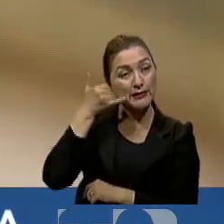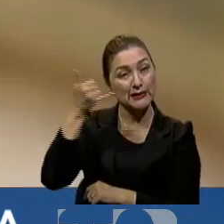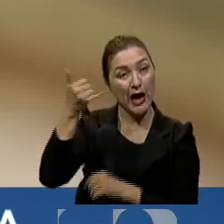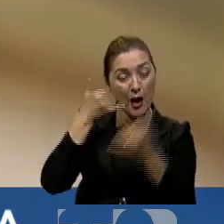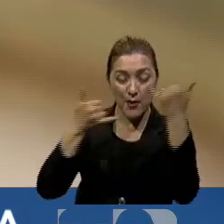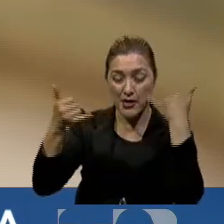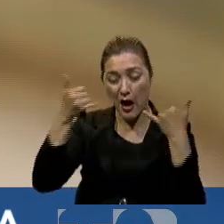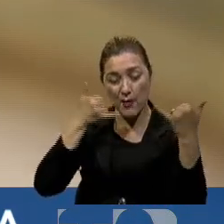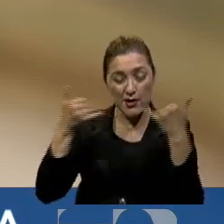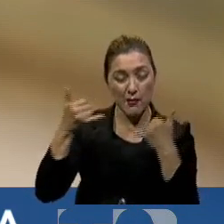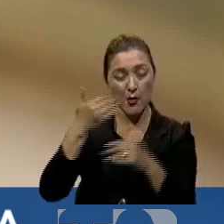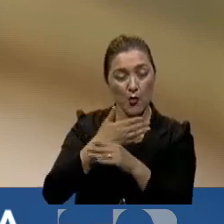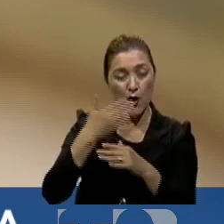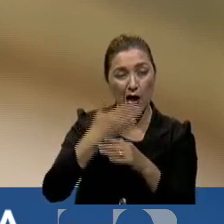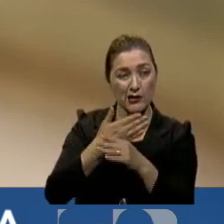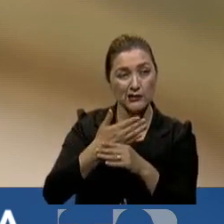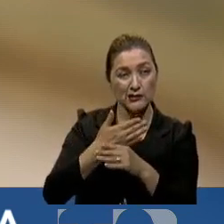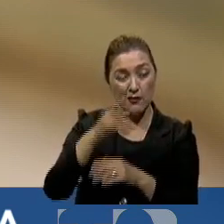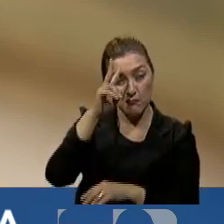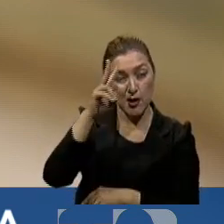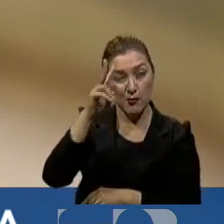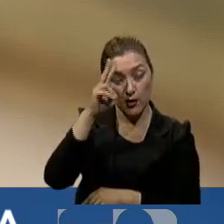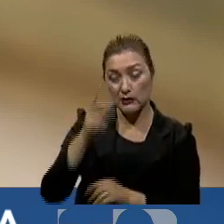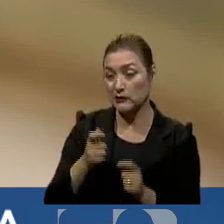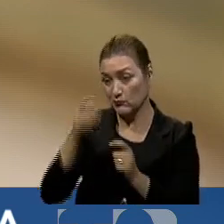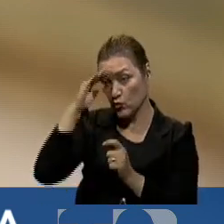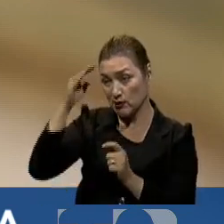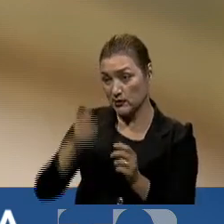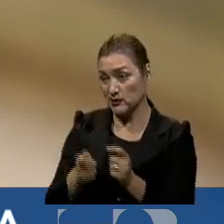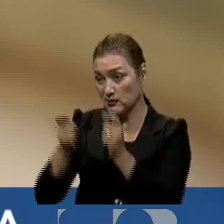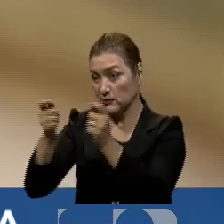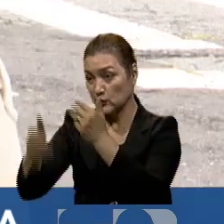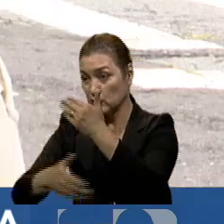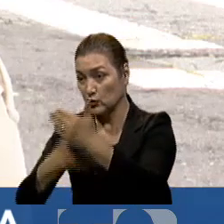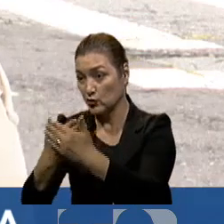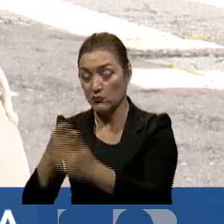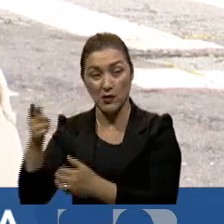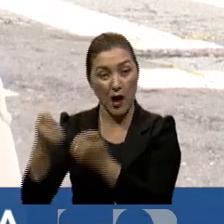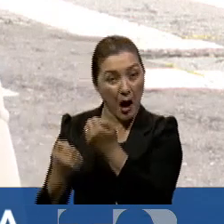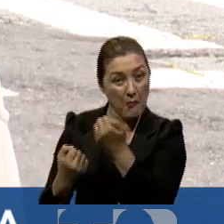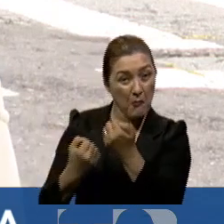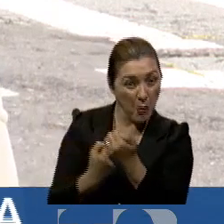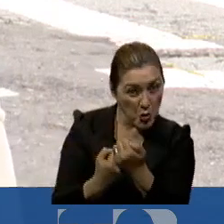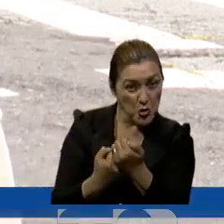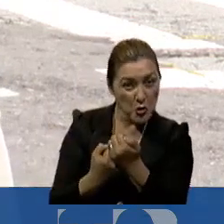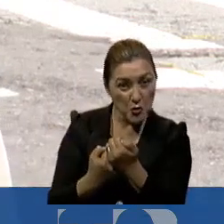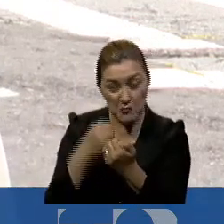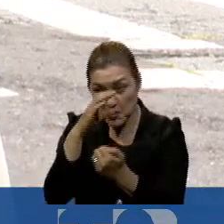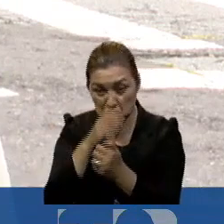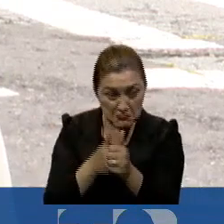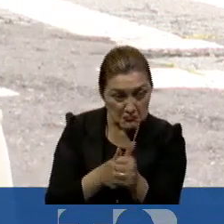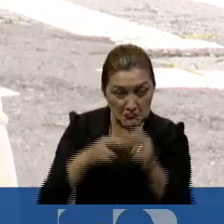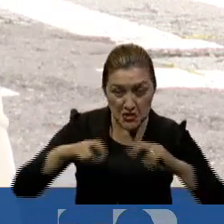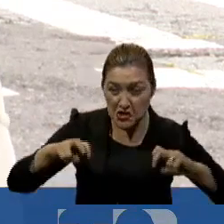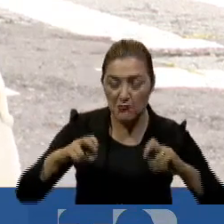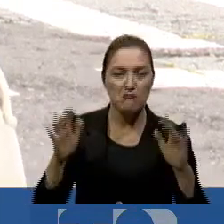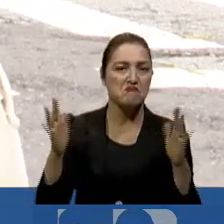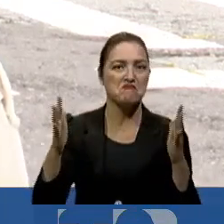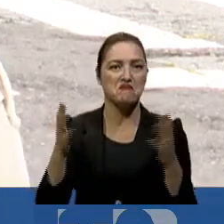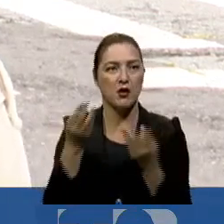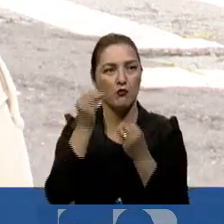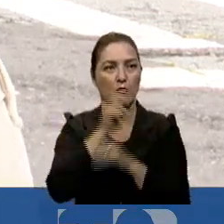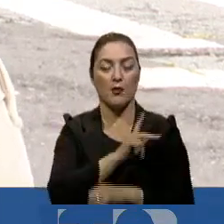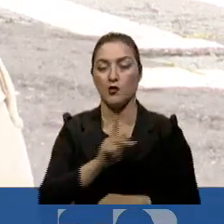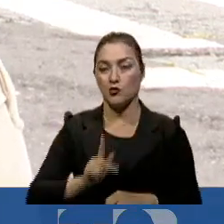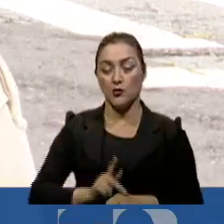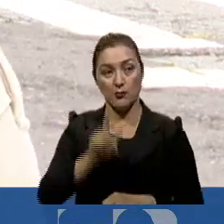a extorsionar, pero realmente nunca sentí un apoyo de su parte, nunca vi un seguimiento. Yo le entregué toda la información, incluso información